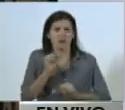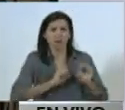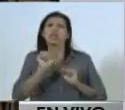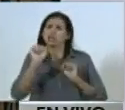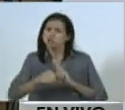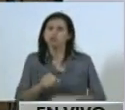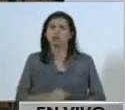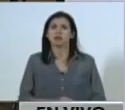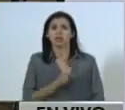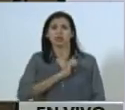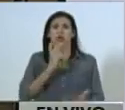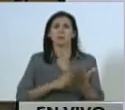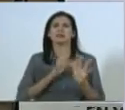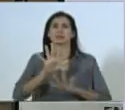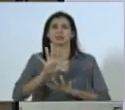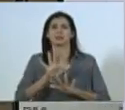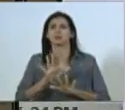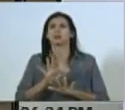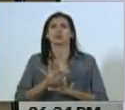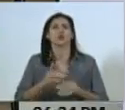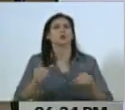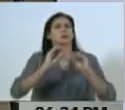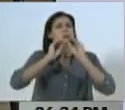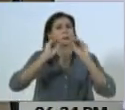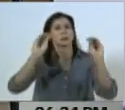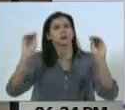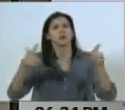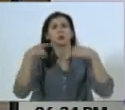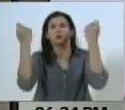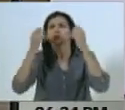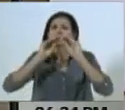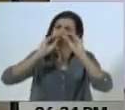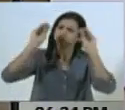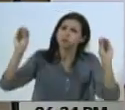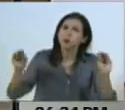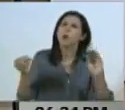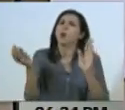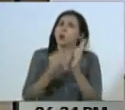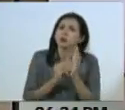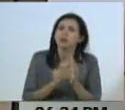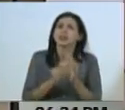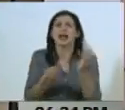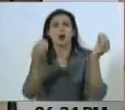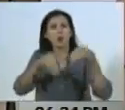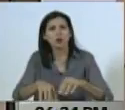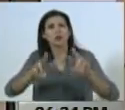Desde enero de 2015 estuve con el pregón. Vamos a un nuevo acuerdo.